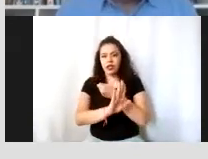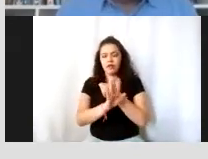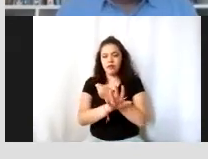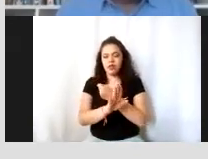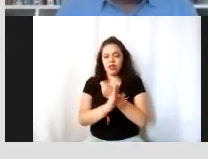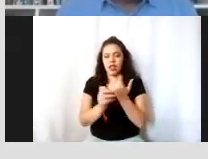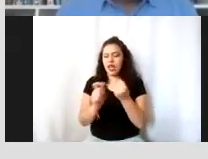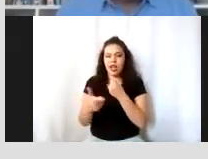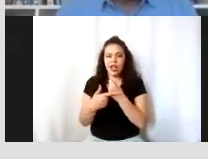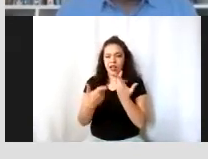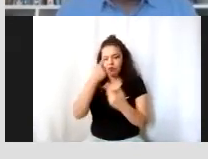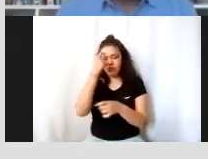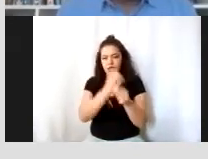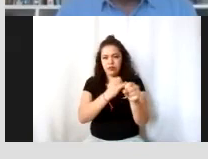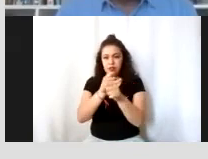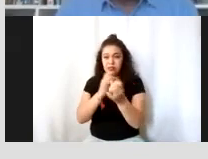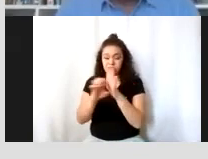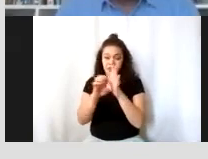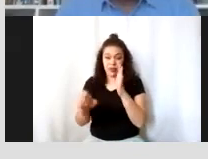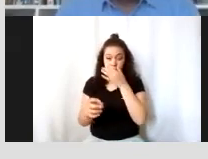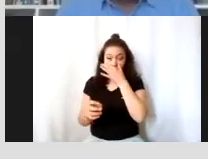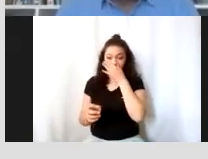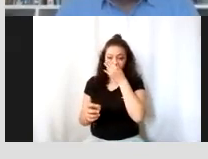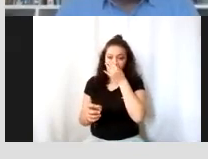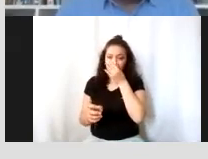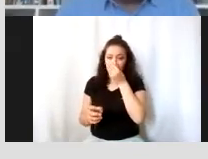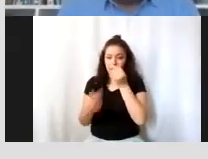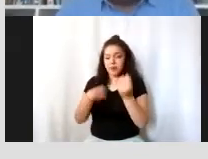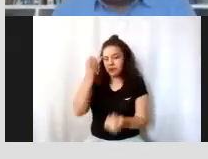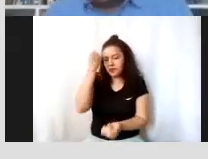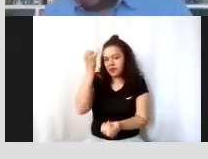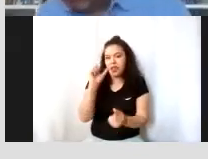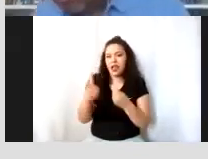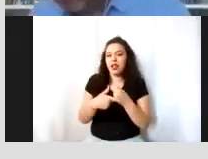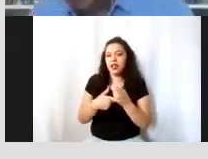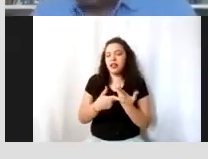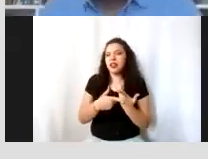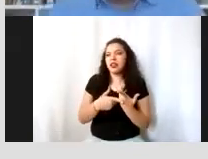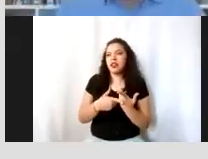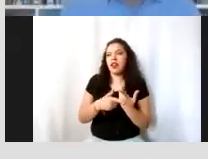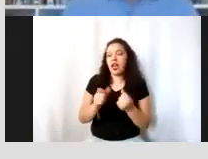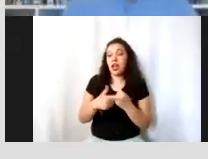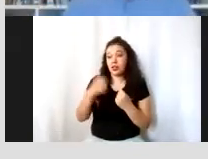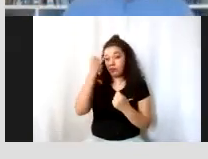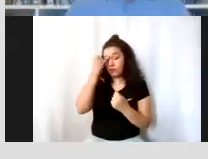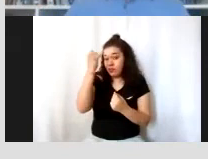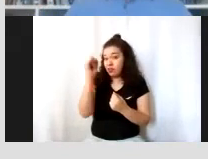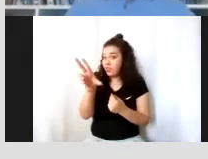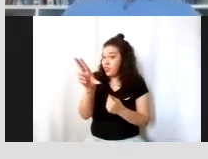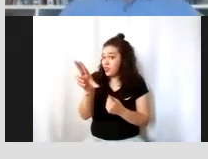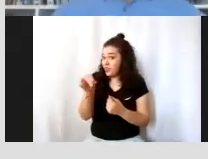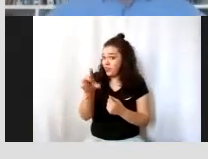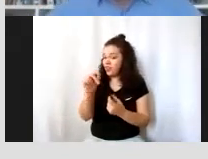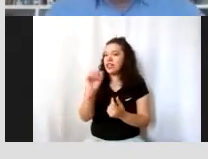ilícitos, de investigación? Por ejemplo, estoy imaginando un caso que a lo mejor no es tan hipotético, ¿eh? O sea, a lo mejor